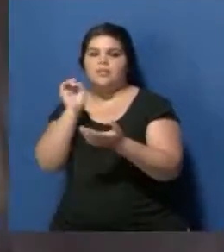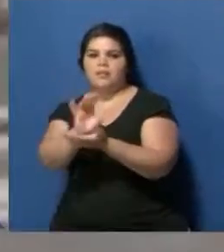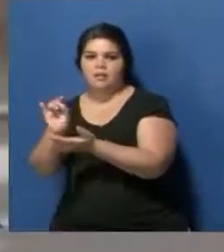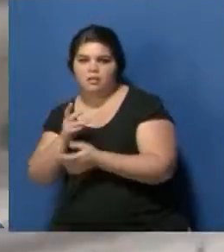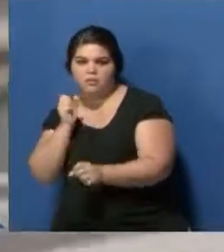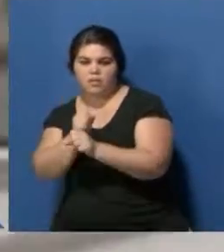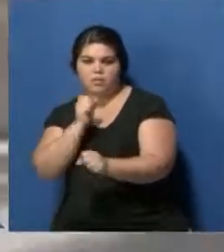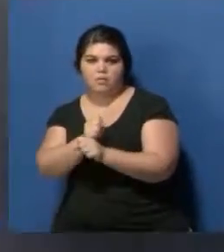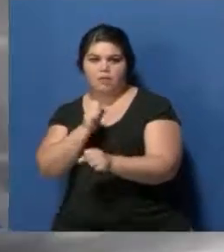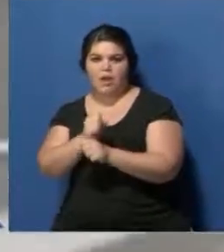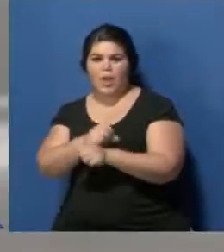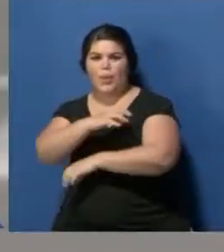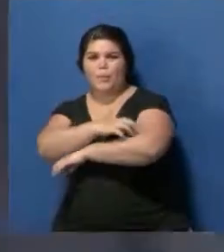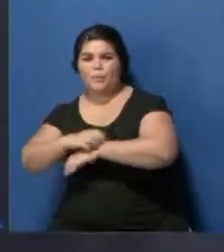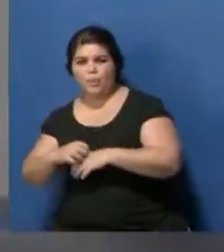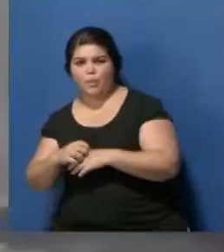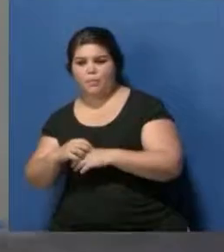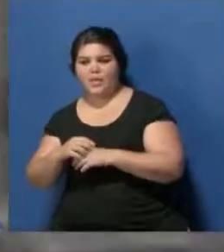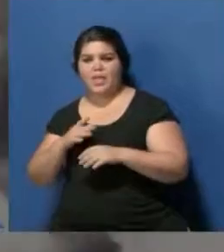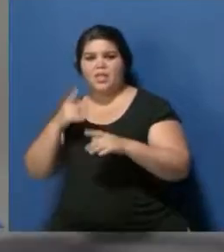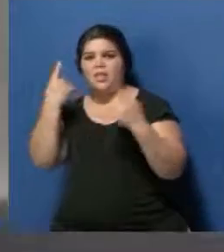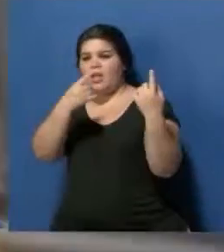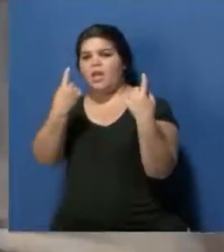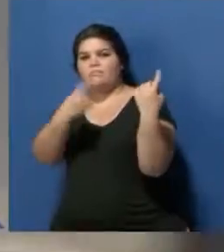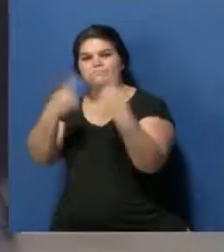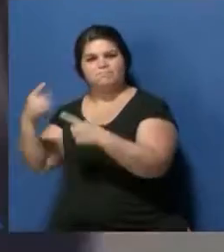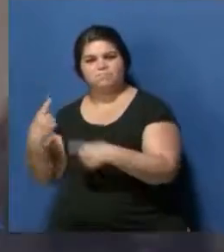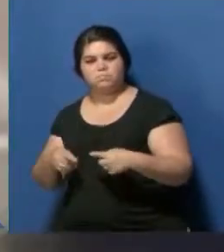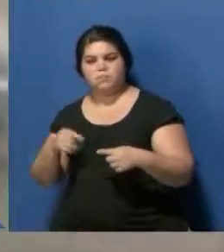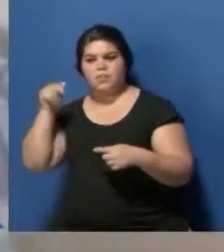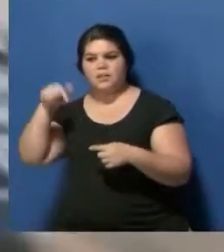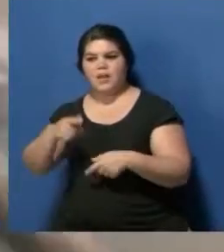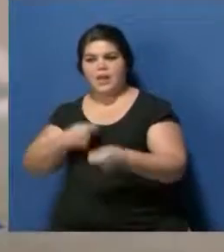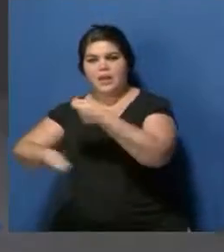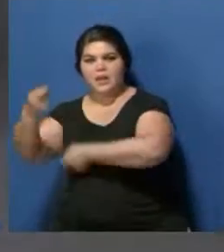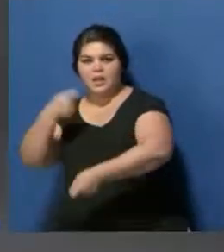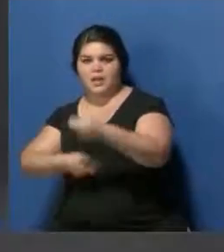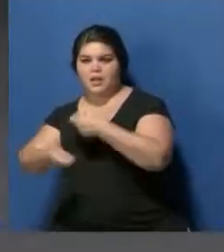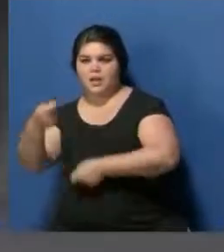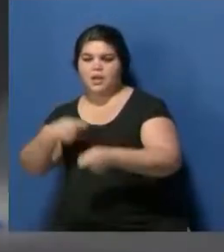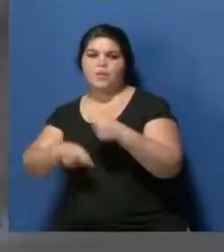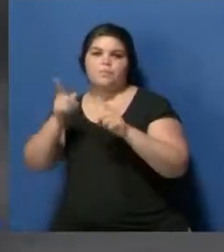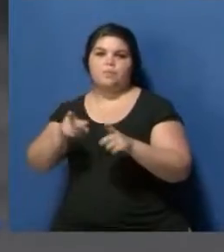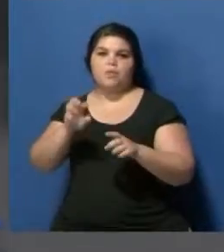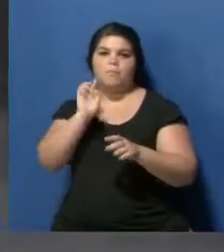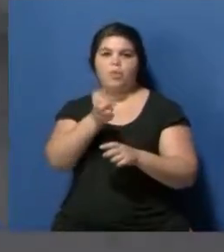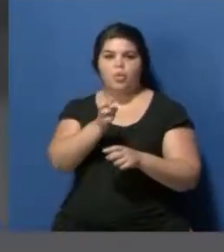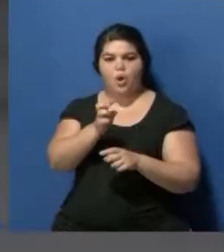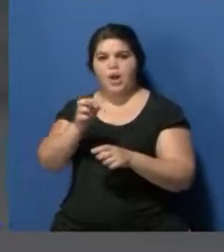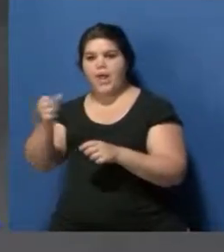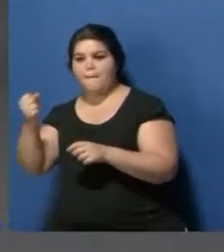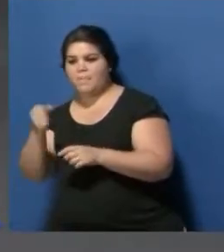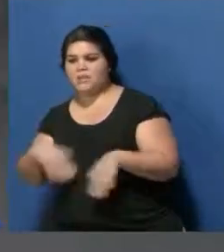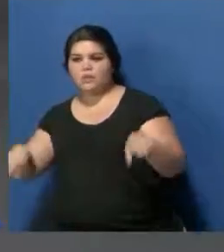y insostenibilidad del programa de la convertibilidad. Es decir, teníamos un dólar igual a un peso, que era una ficción, y